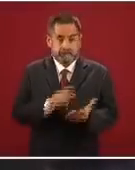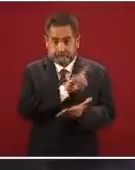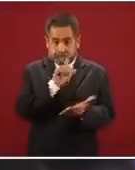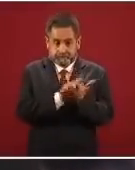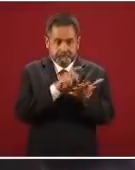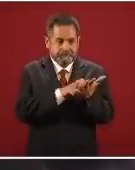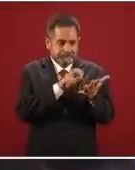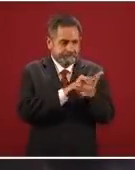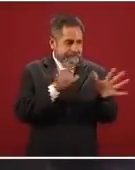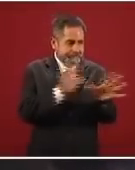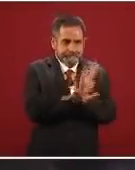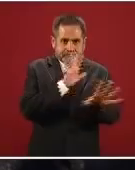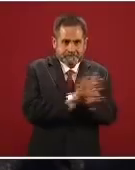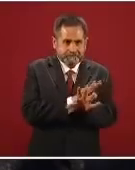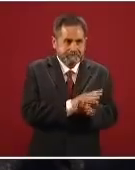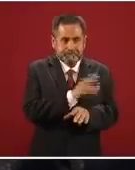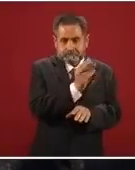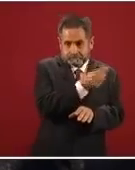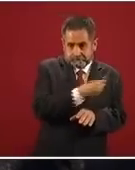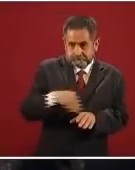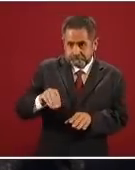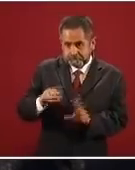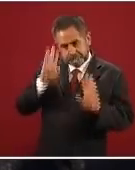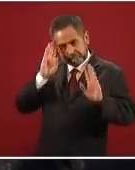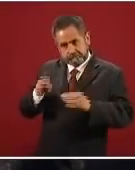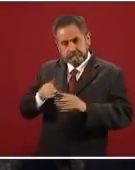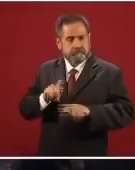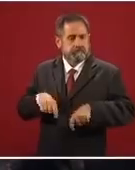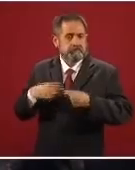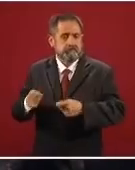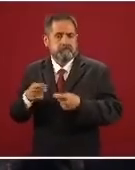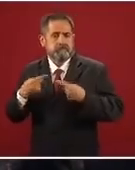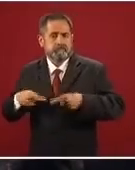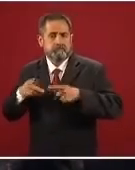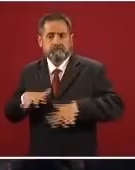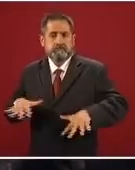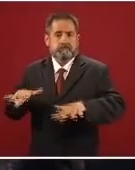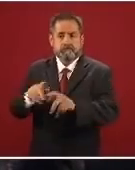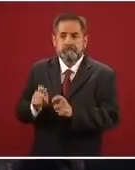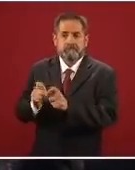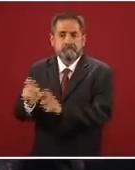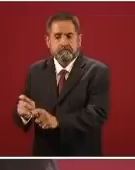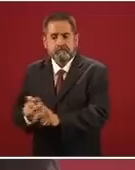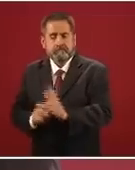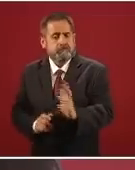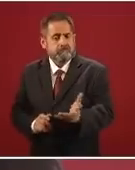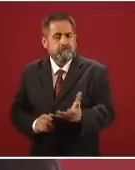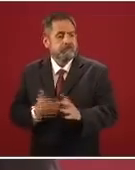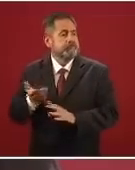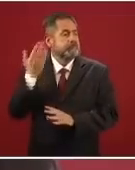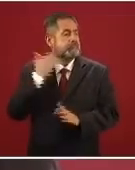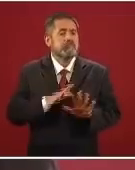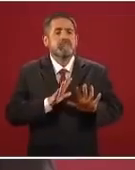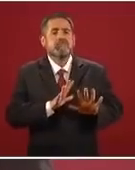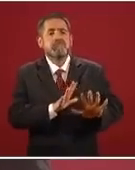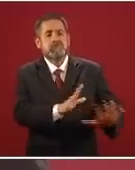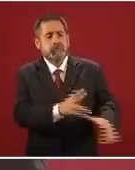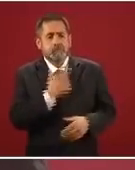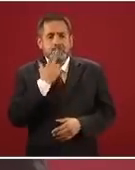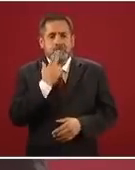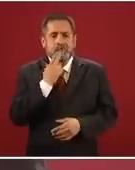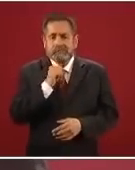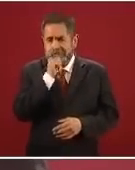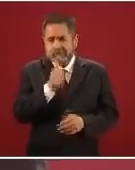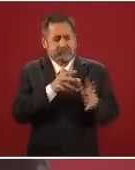vía gabinete social. Y ese destino son recursos sociales. Por eso es que habían estado improductivos, por eso es que habían estado